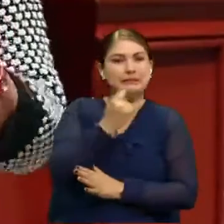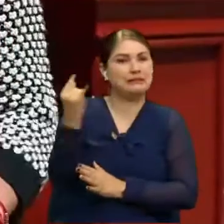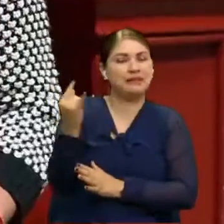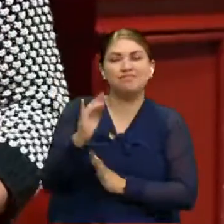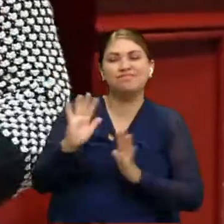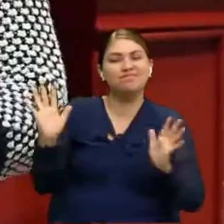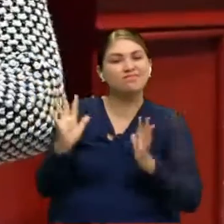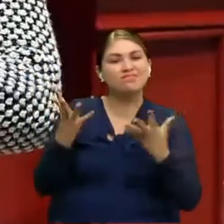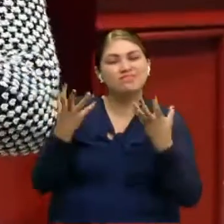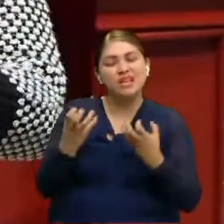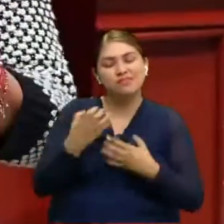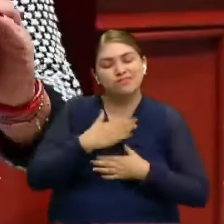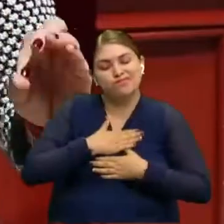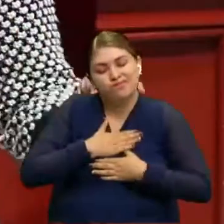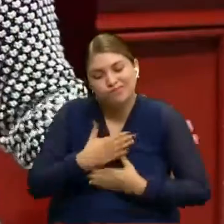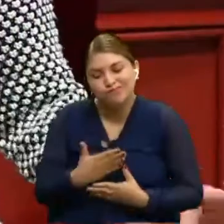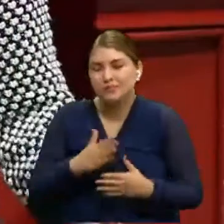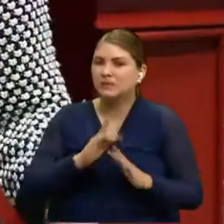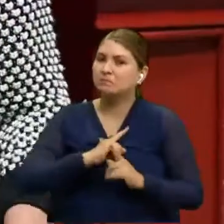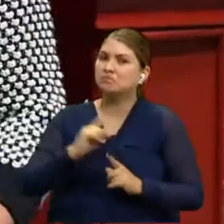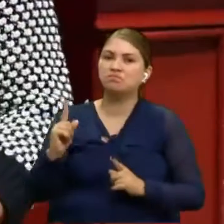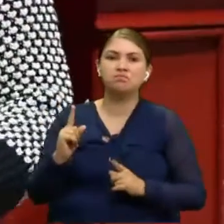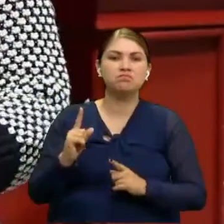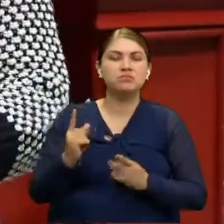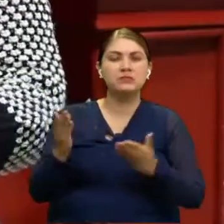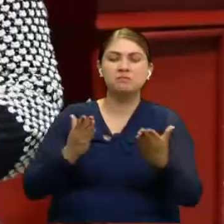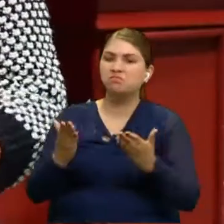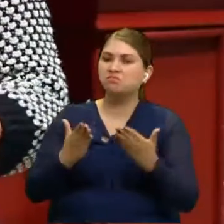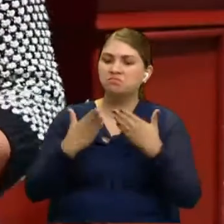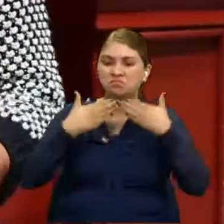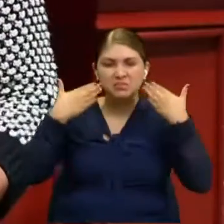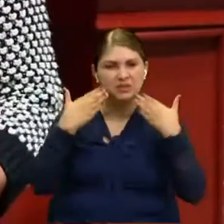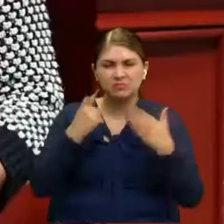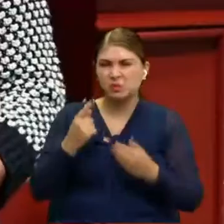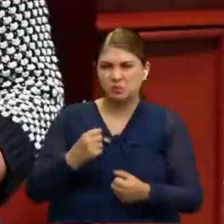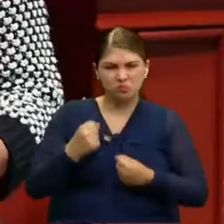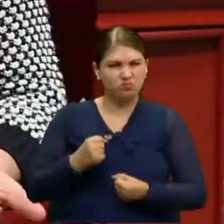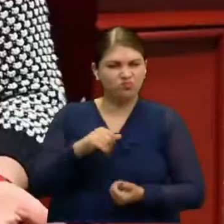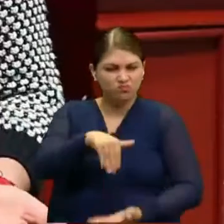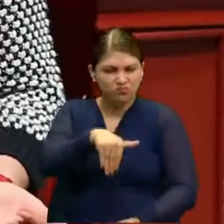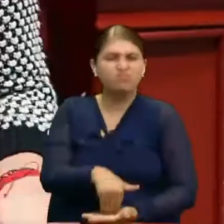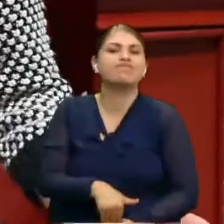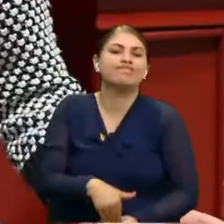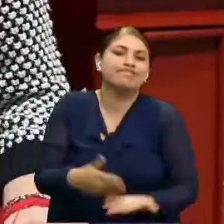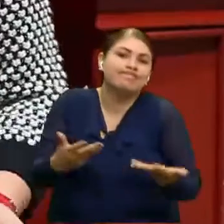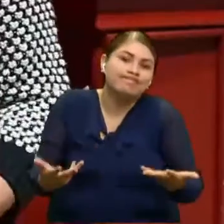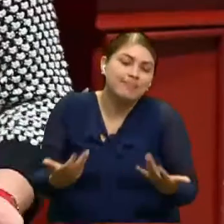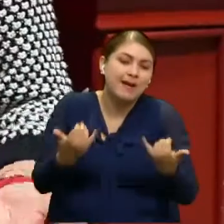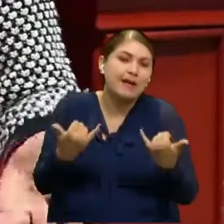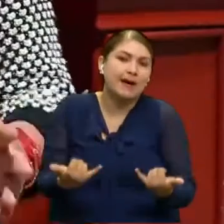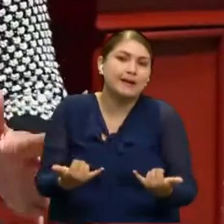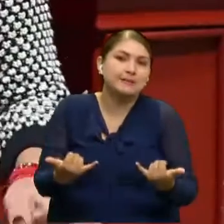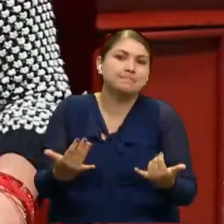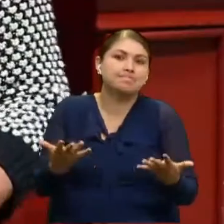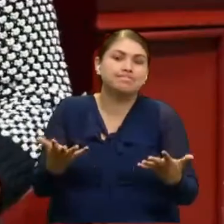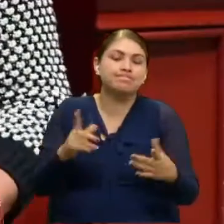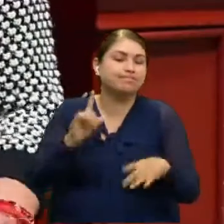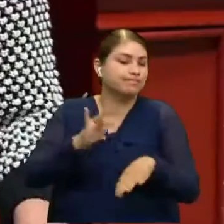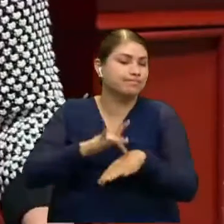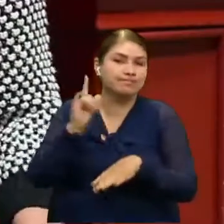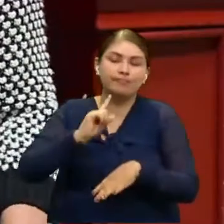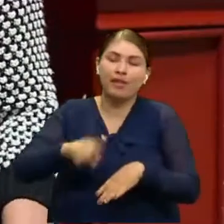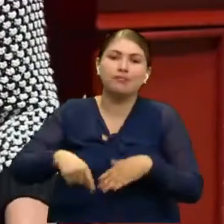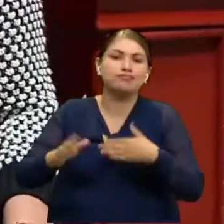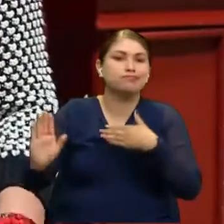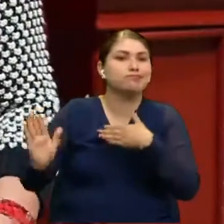mostraron un gesto de solidaridad no mostraron un gesto de servicio fueron muy duras y hoy pues nos vemos aquí a puertas de un cierre ya